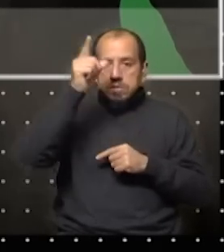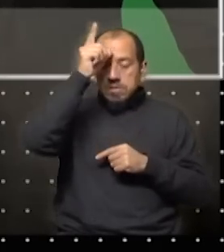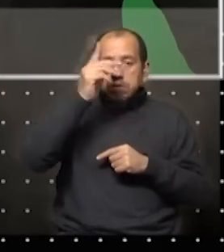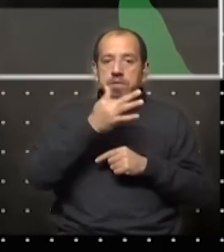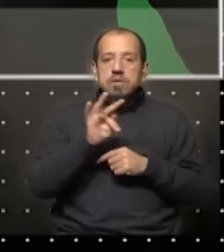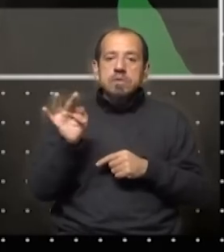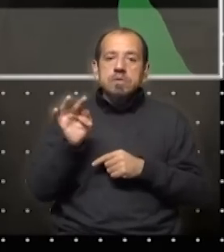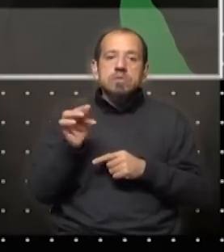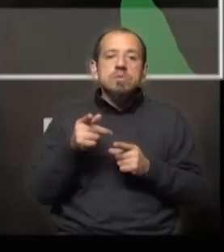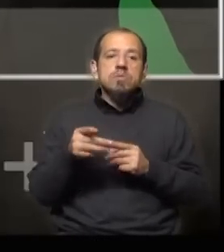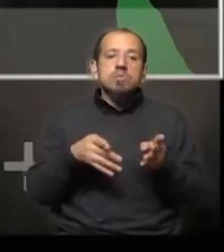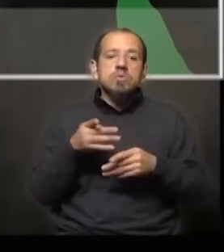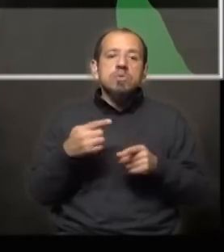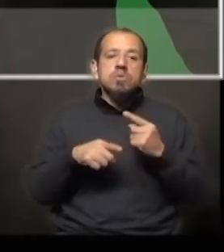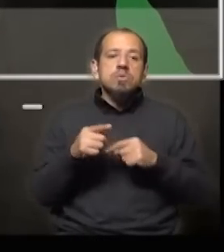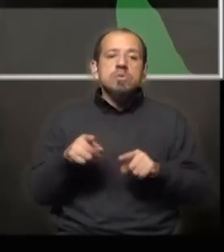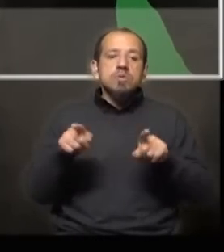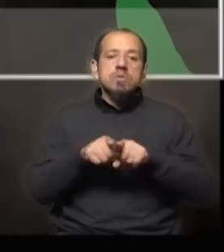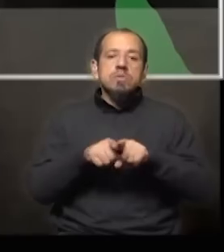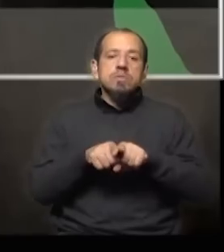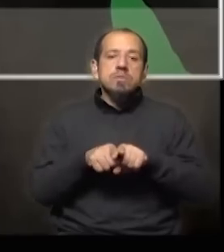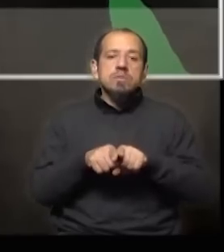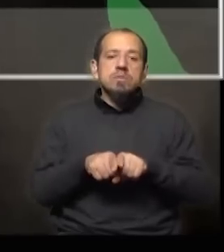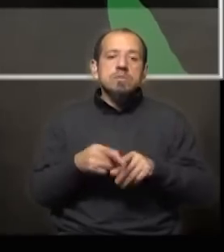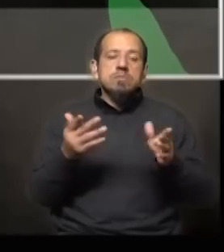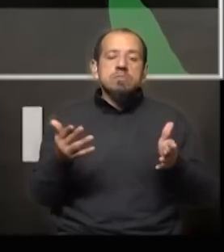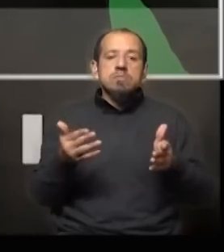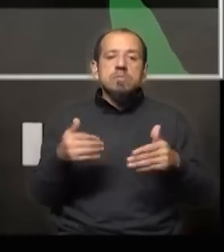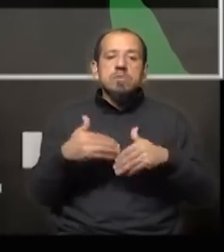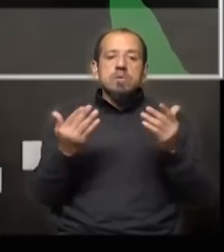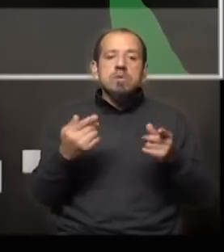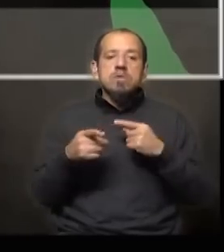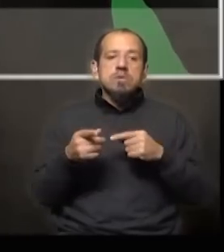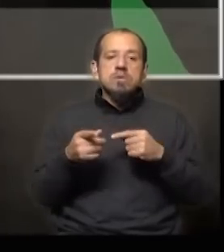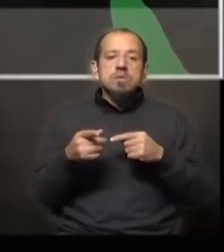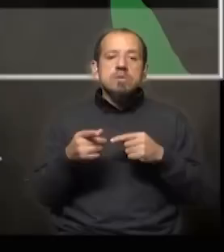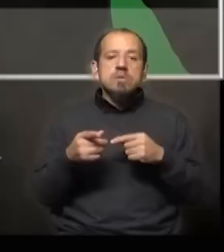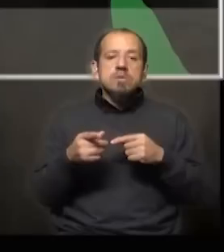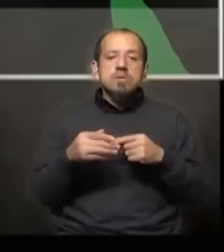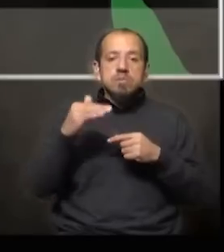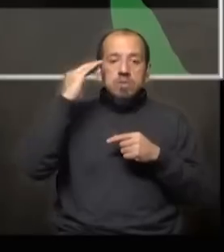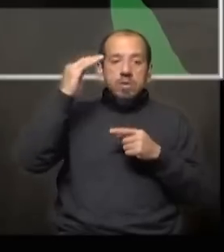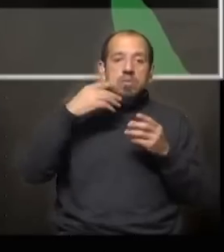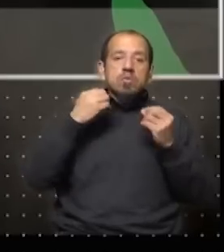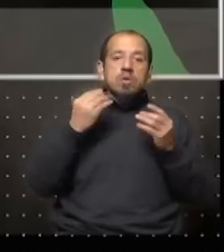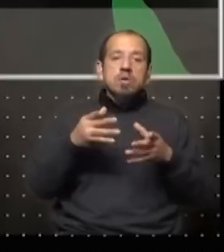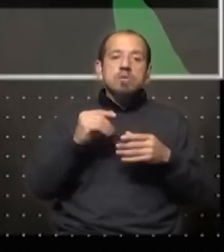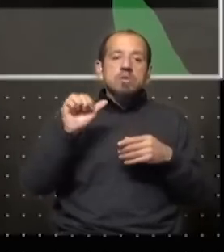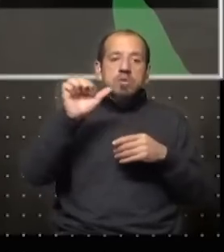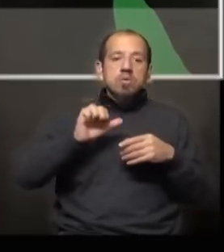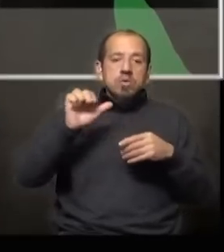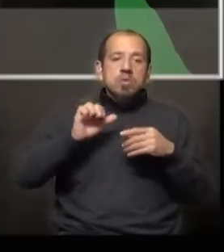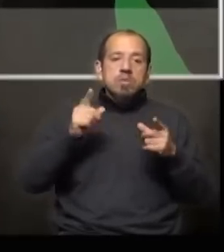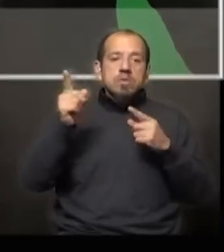franceses y funcionó y lo mismo vale para cualquier confrontación militar porque siempre pagan caro los europeos